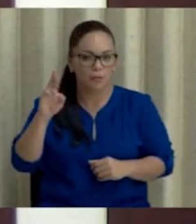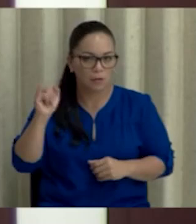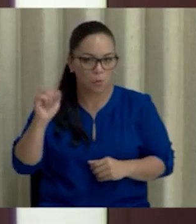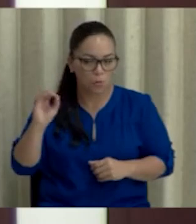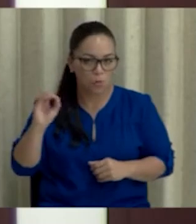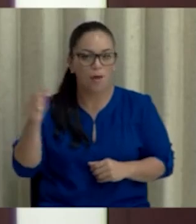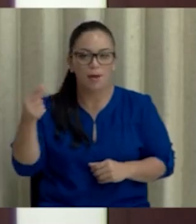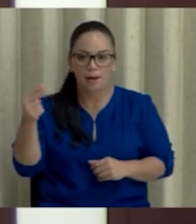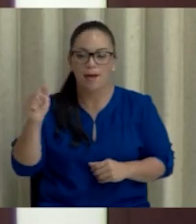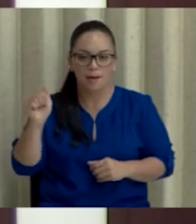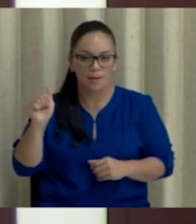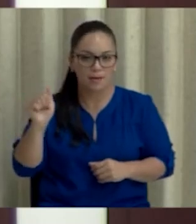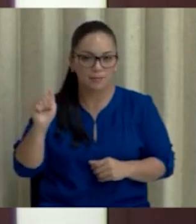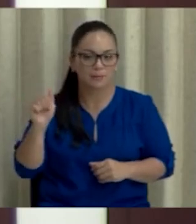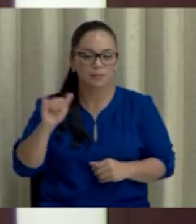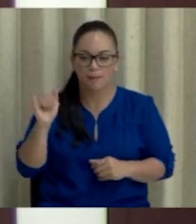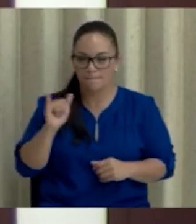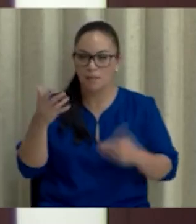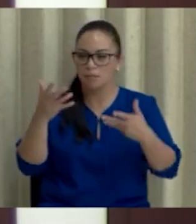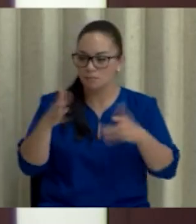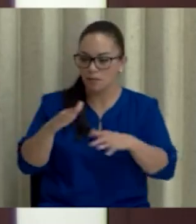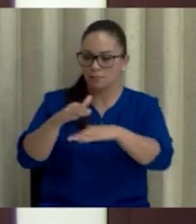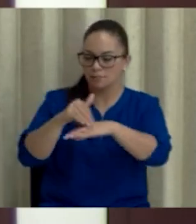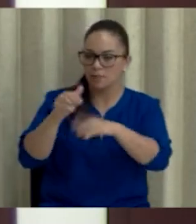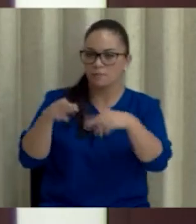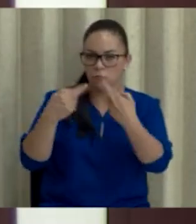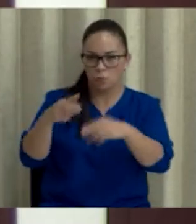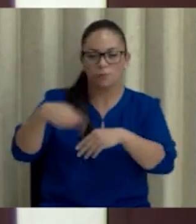varias, la reunión que él mencionó.